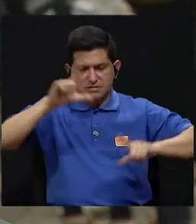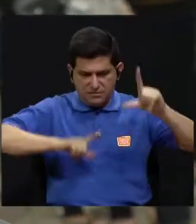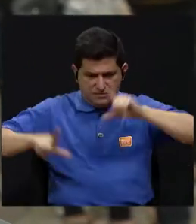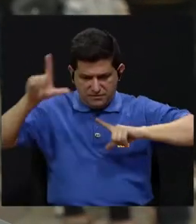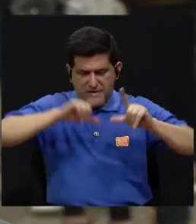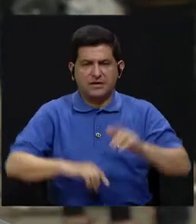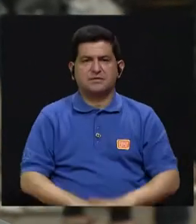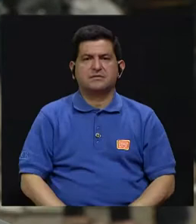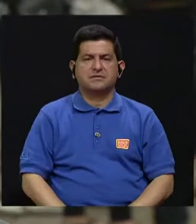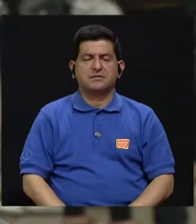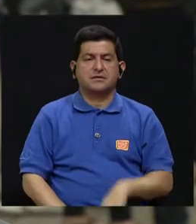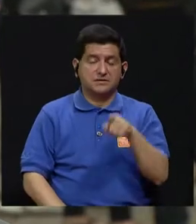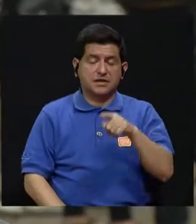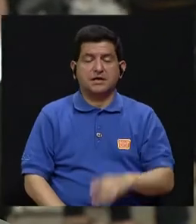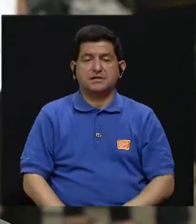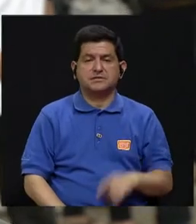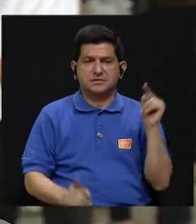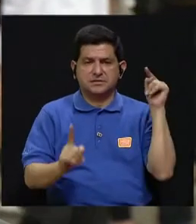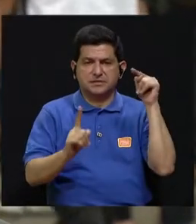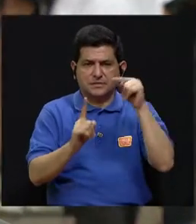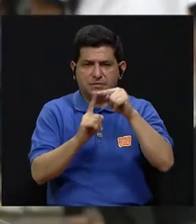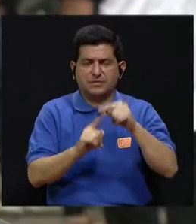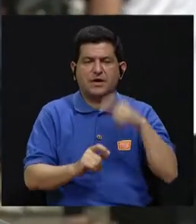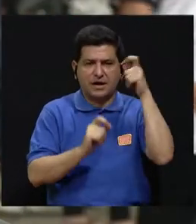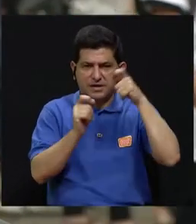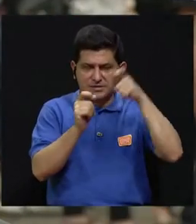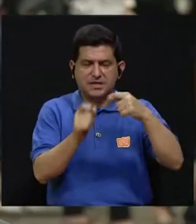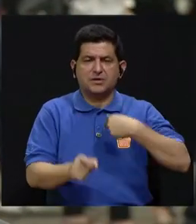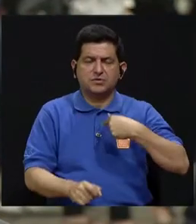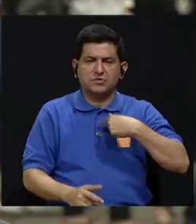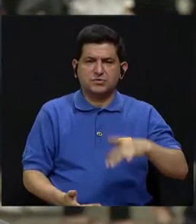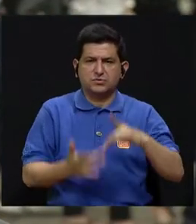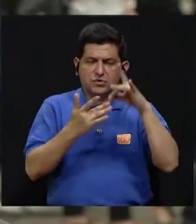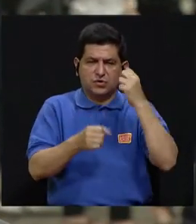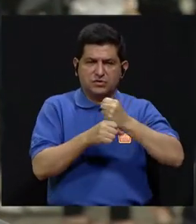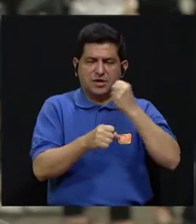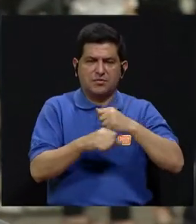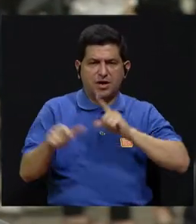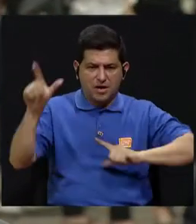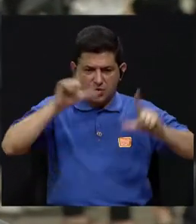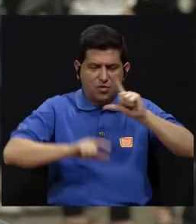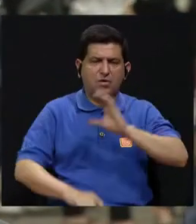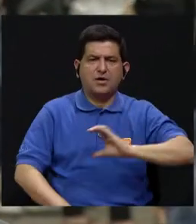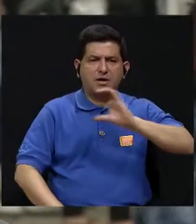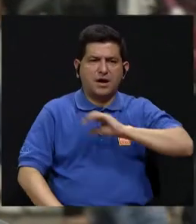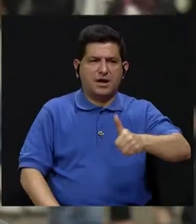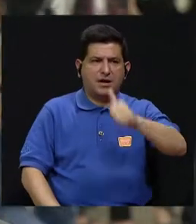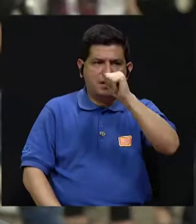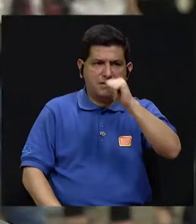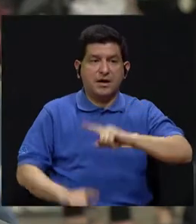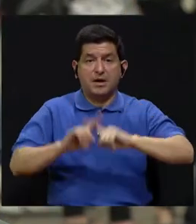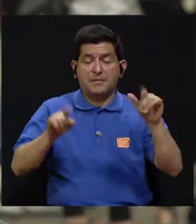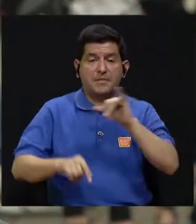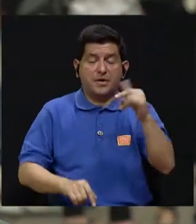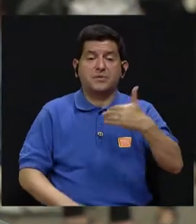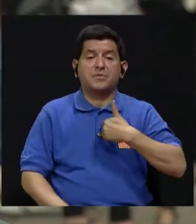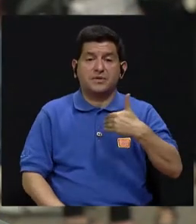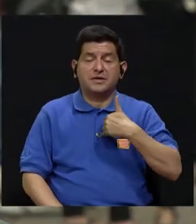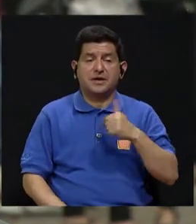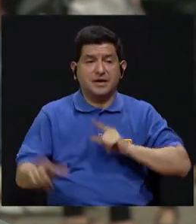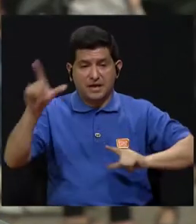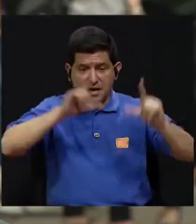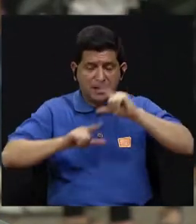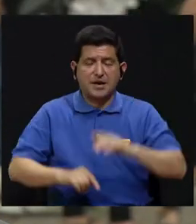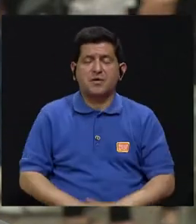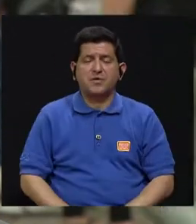diferentes laboratorios dedicados para fines específicos. Yo particularmente laboro en el laboratorio de calidad de aguas, pero también